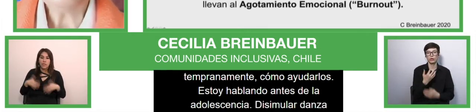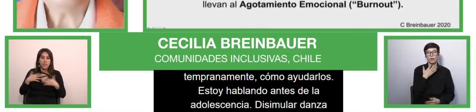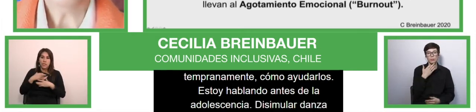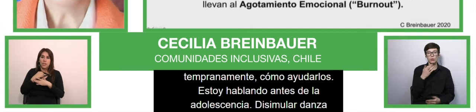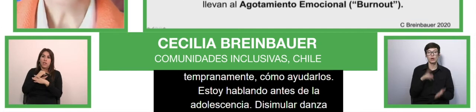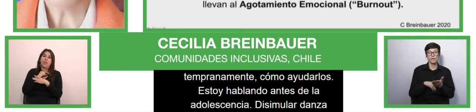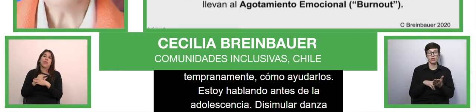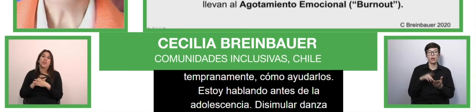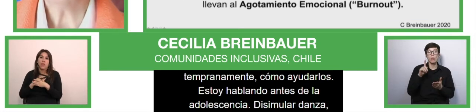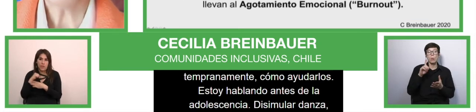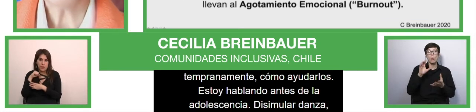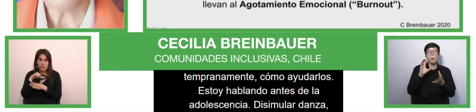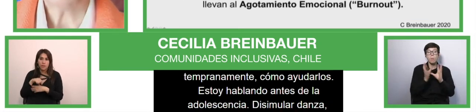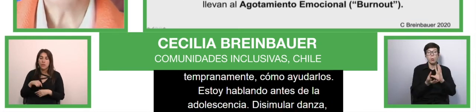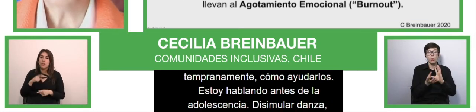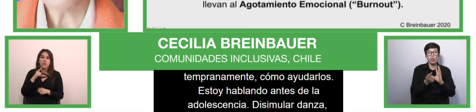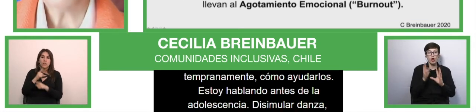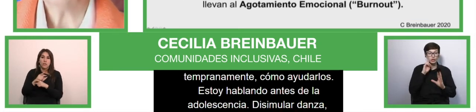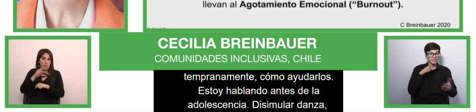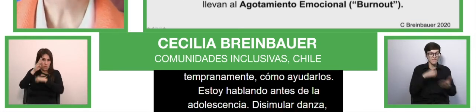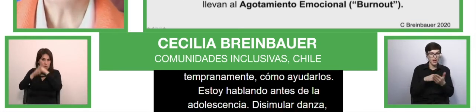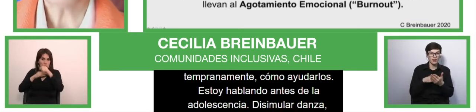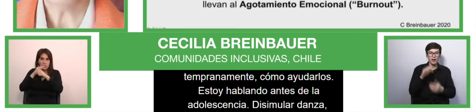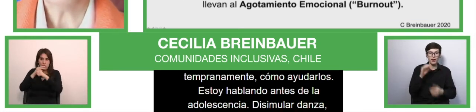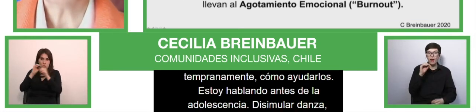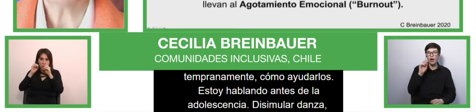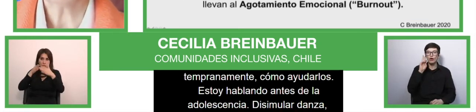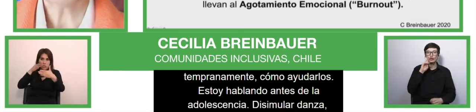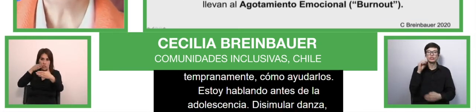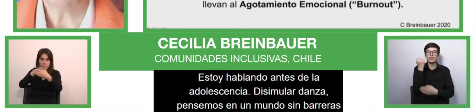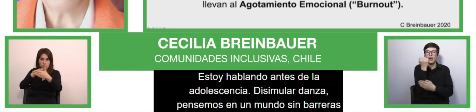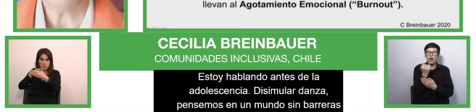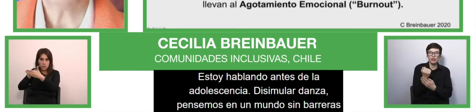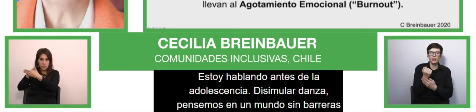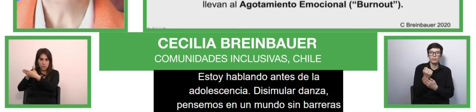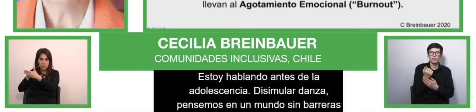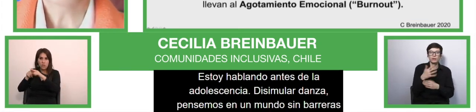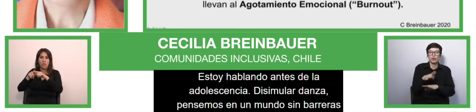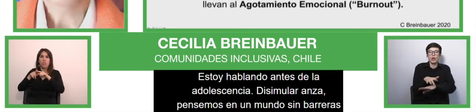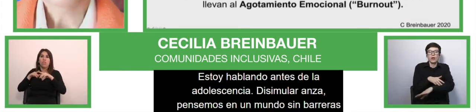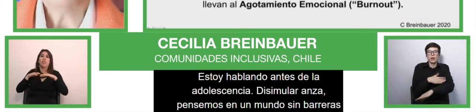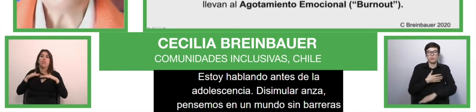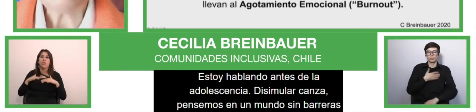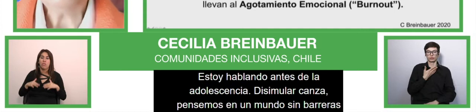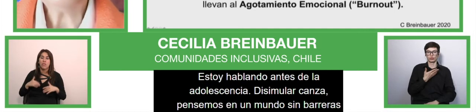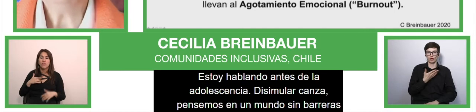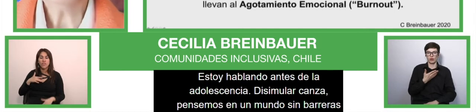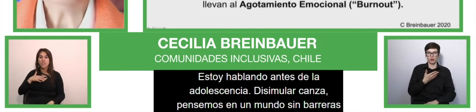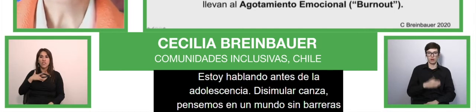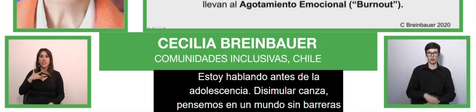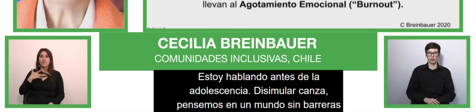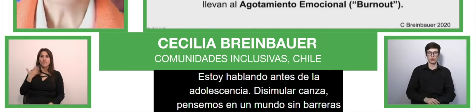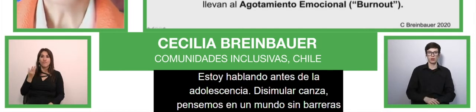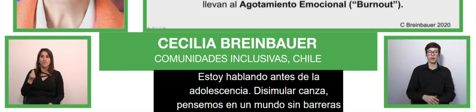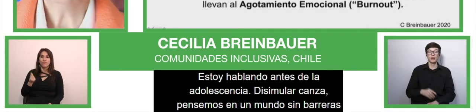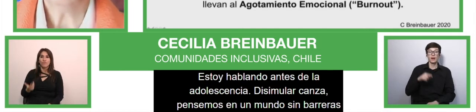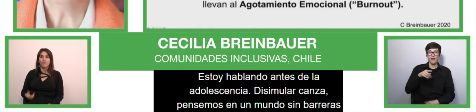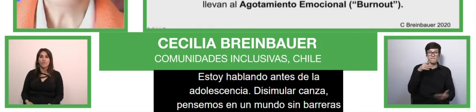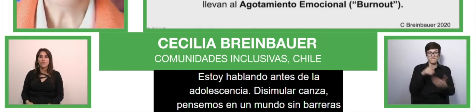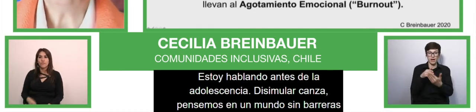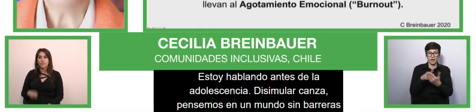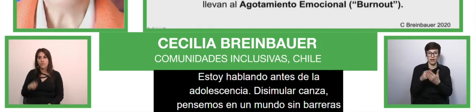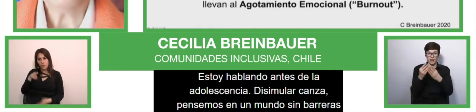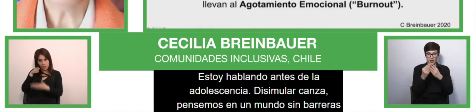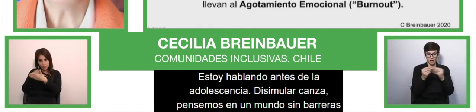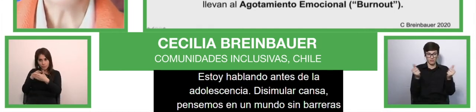y si agotamiento emocional por lo que muchas personas conocen como burnout las barreras invisibles en